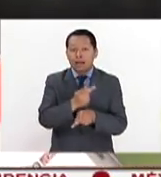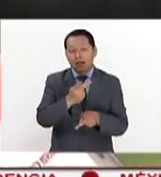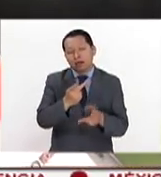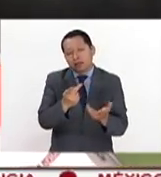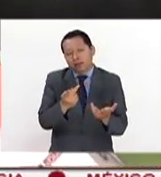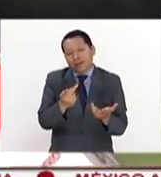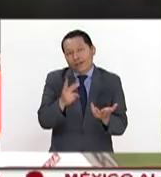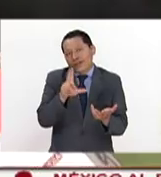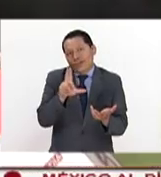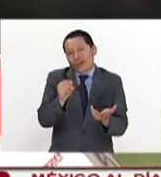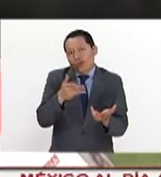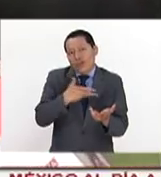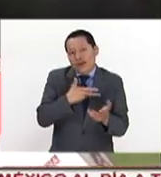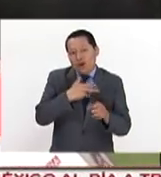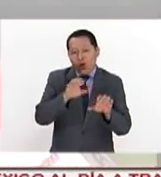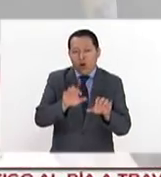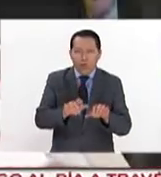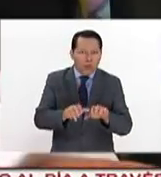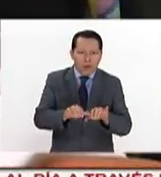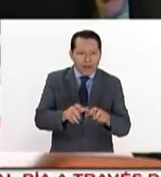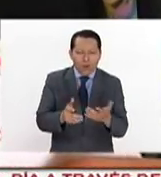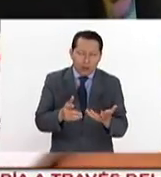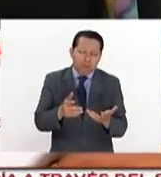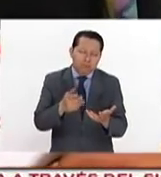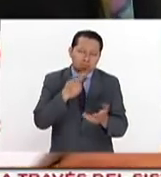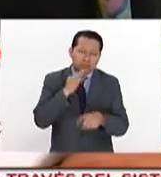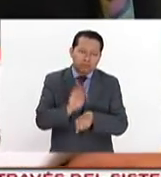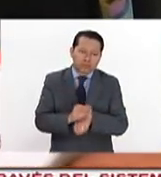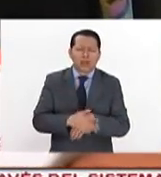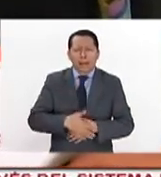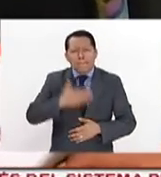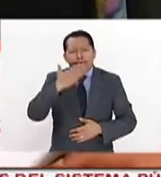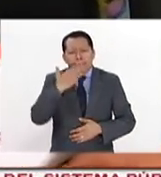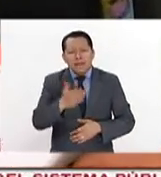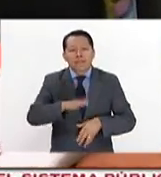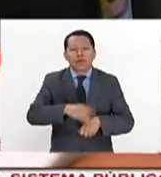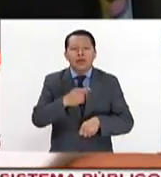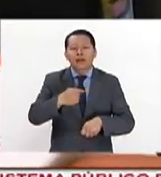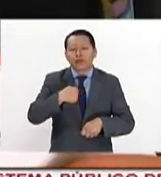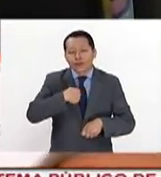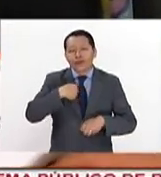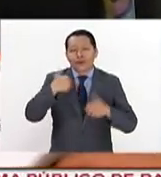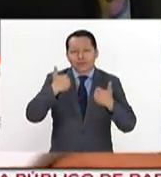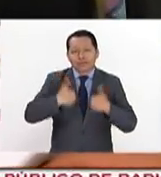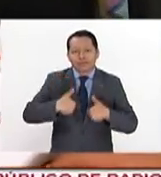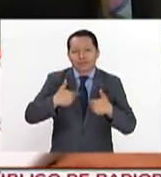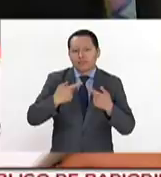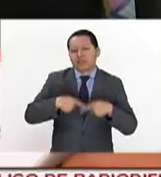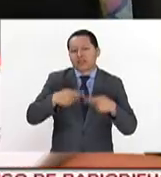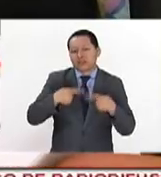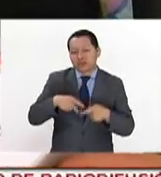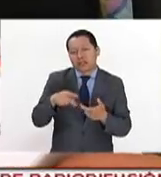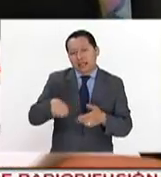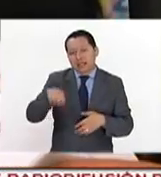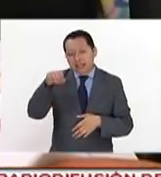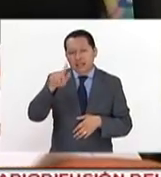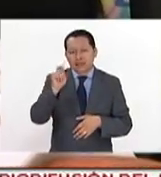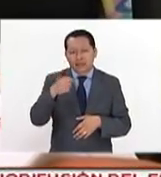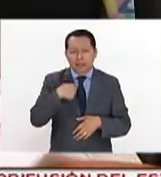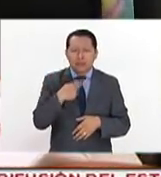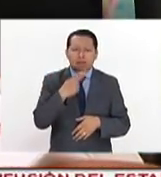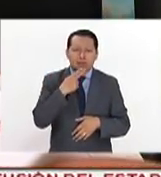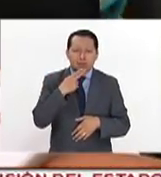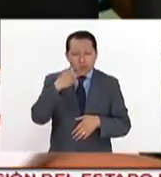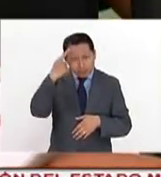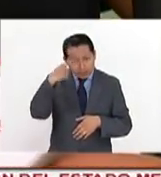tengo computadora y le va a servir. Está muy bueno porque pues como yo ya soy una persona ya grande, pues a mí me sirve para